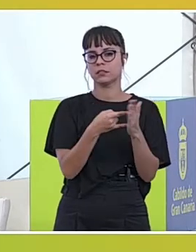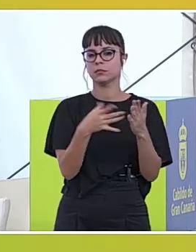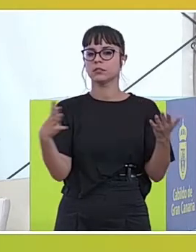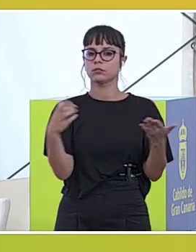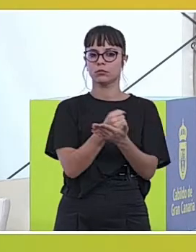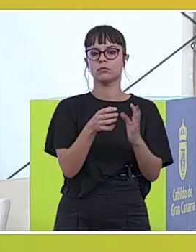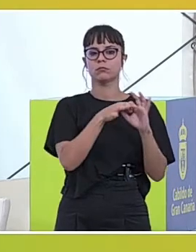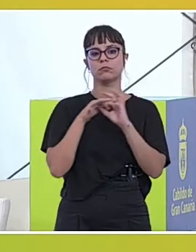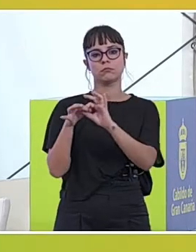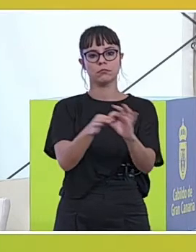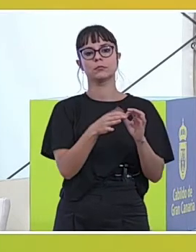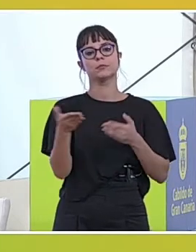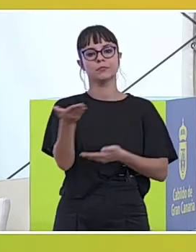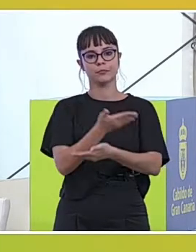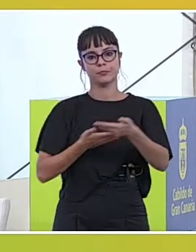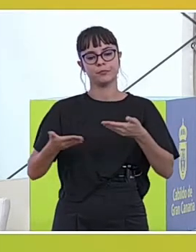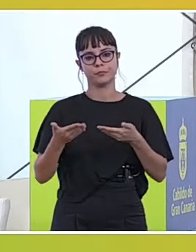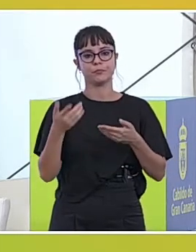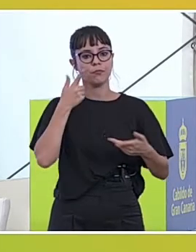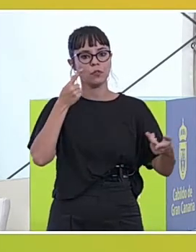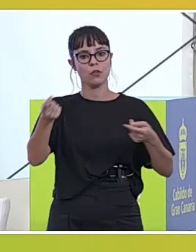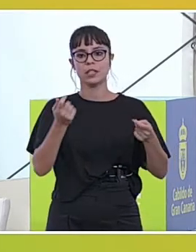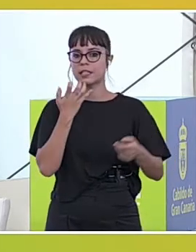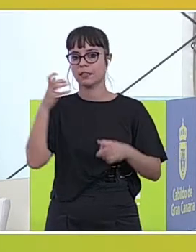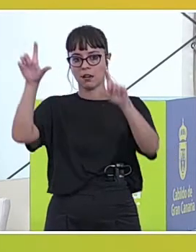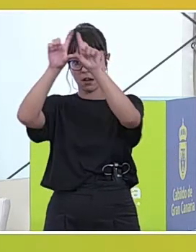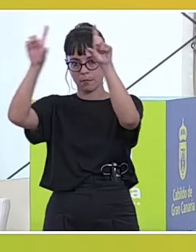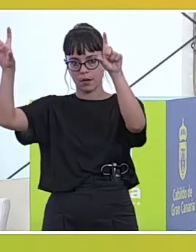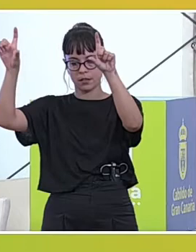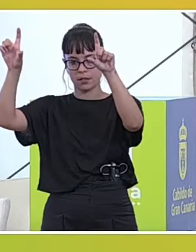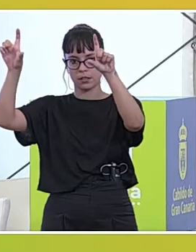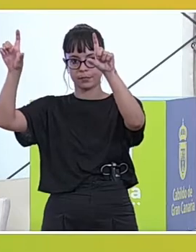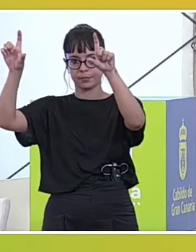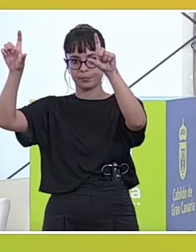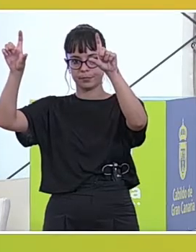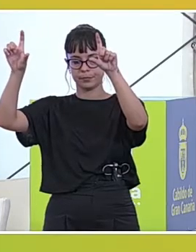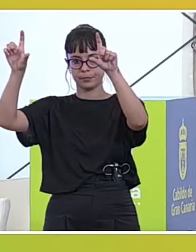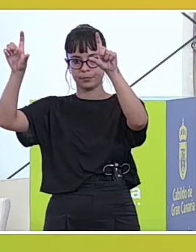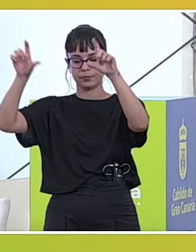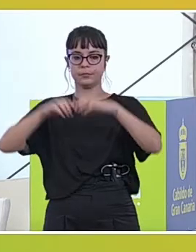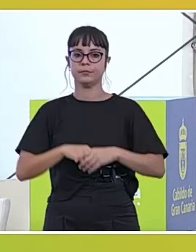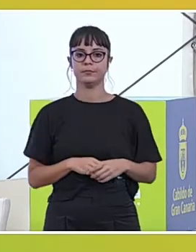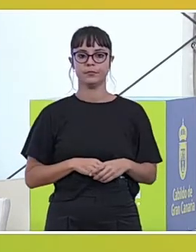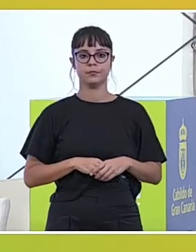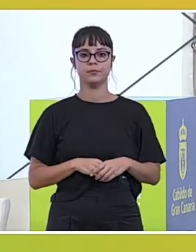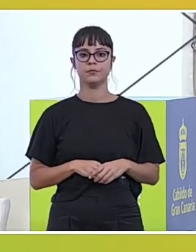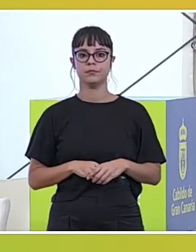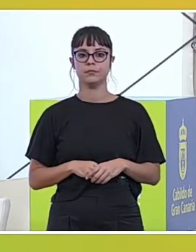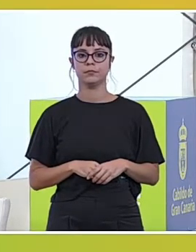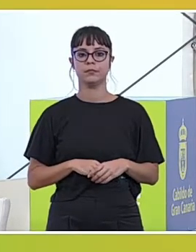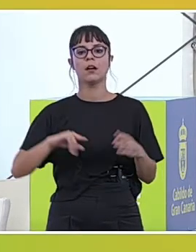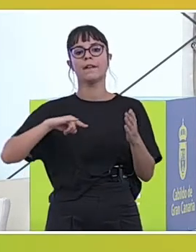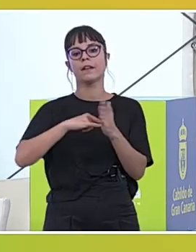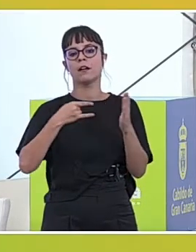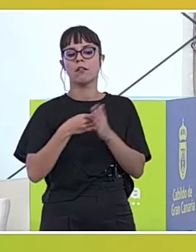interconectar entre otras, que cuando llegue una empresa dispuesta o que considere que quiere probar su